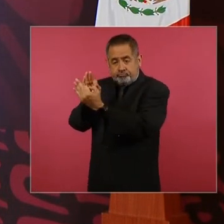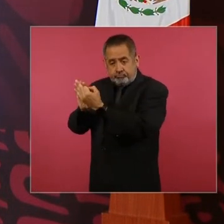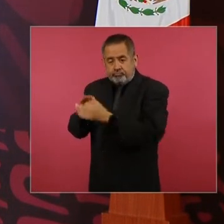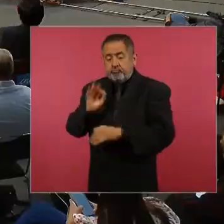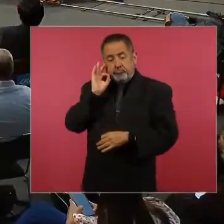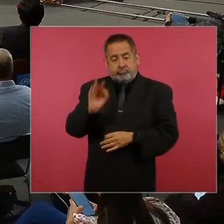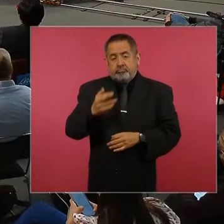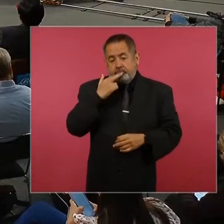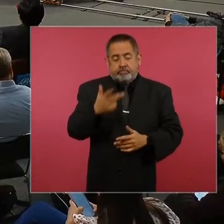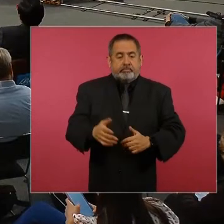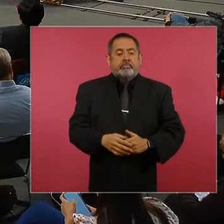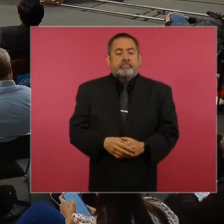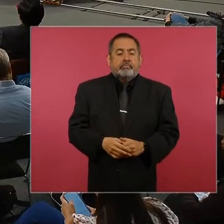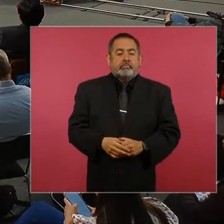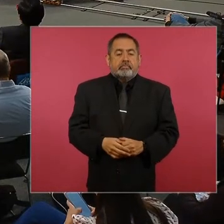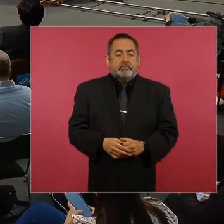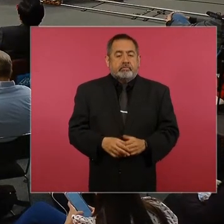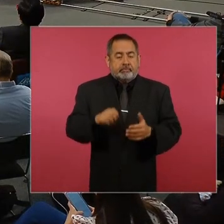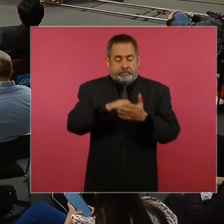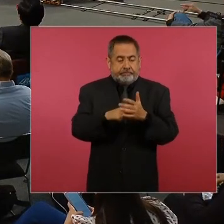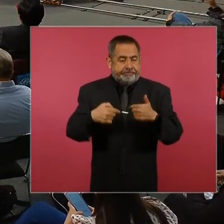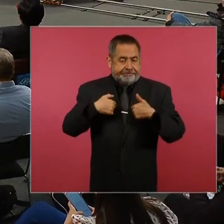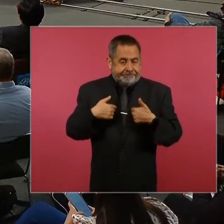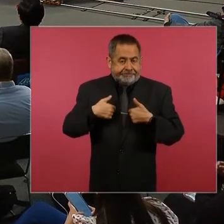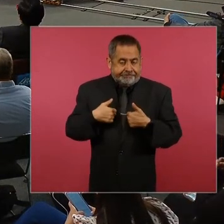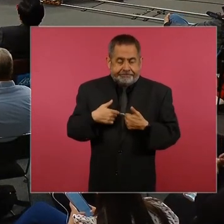ejemplo, tengo más